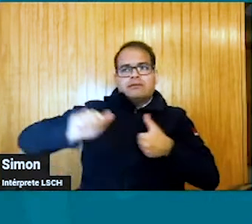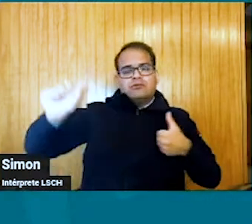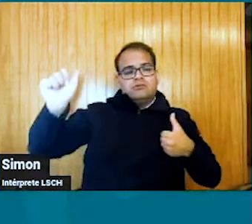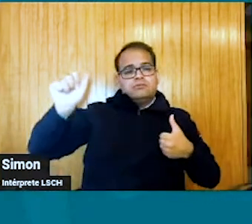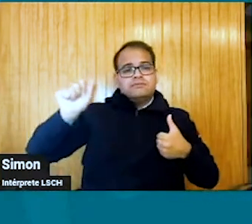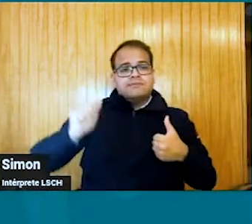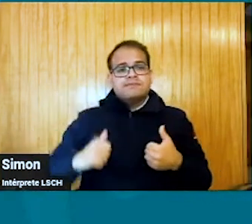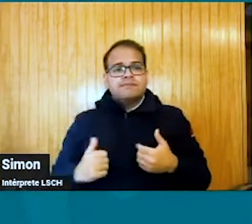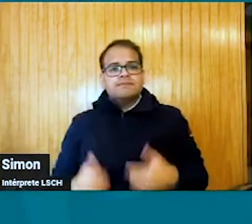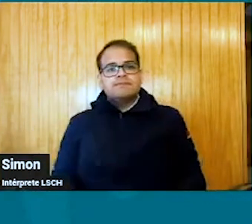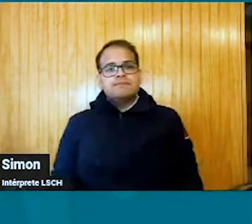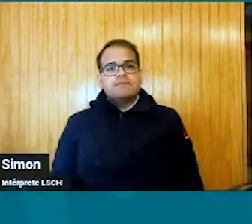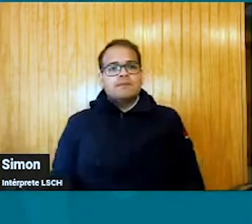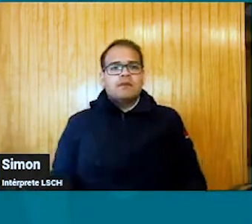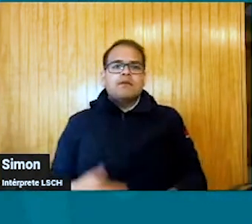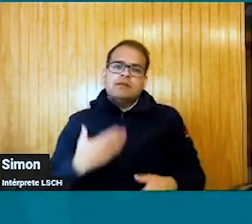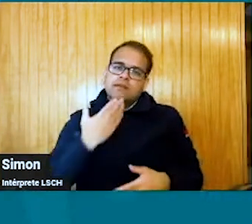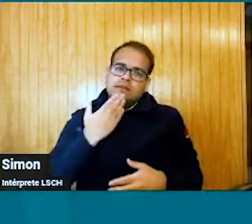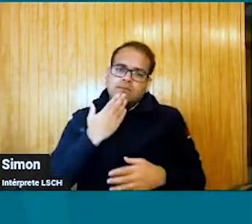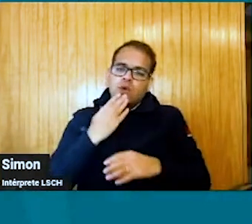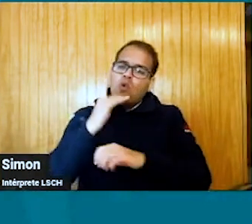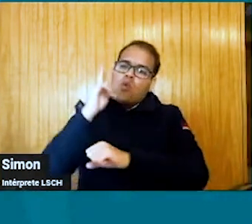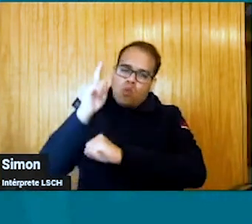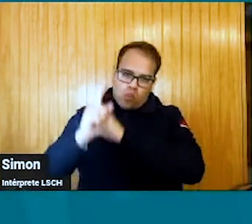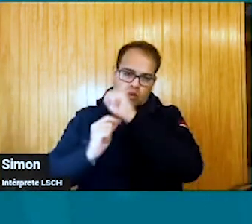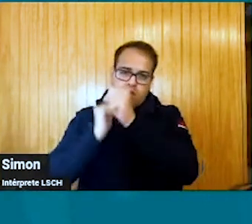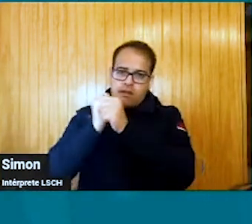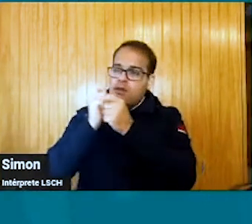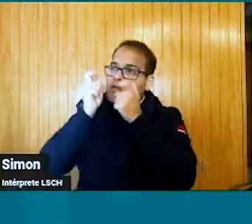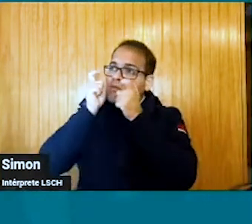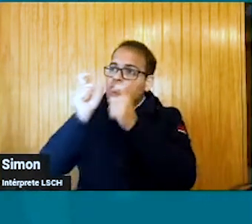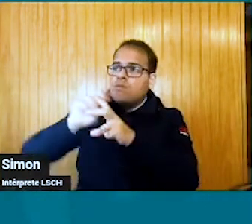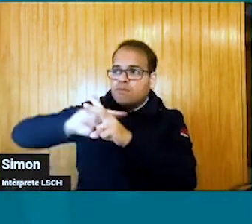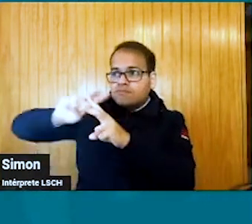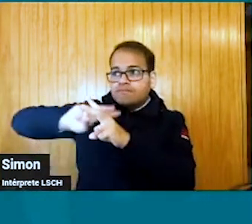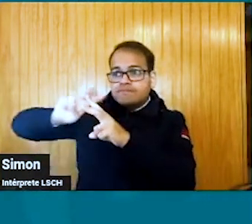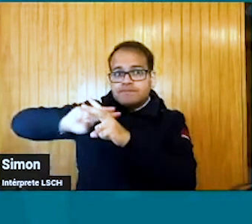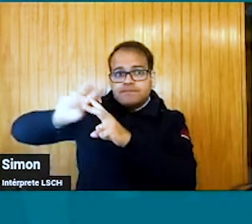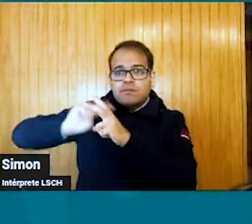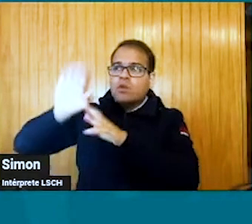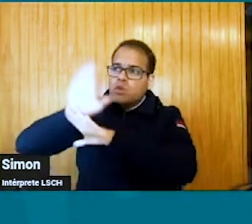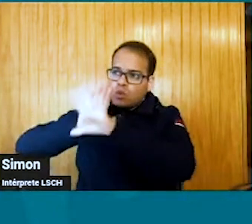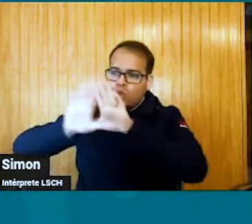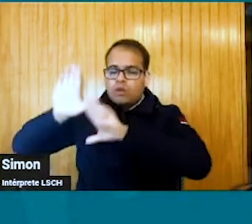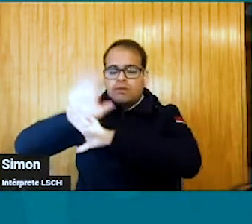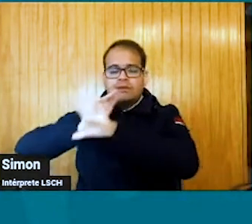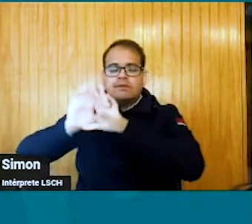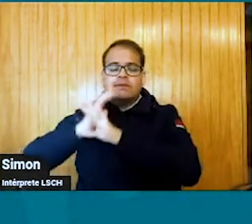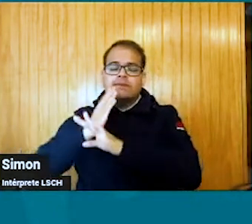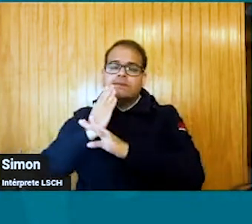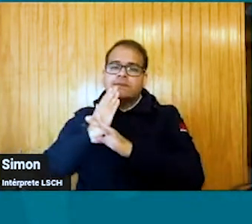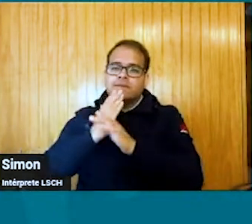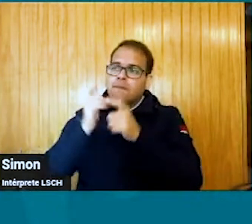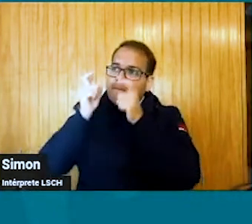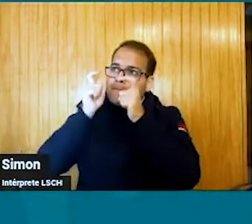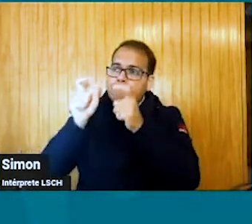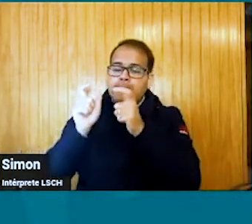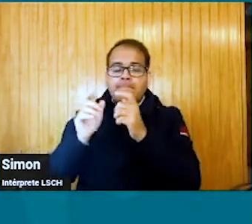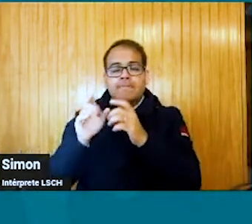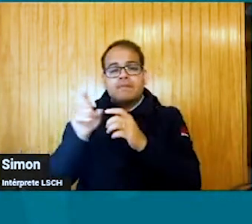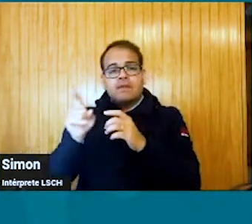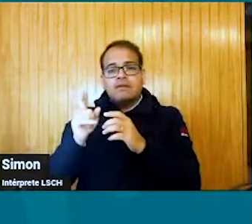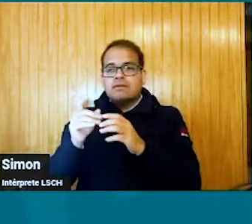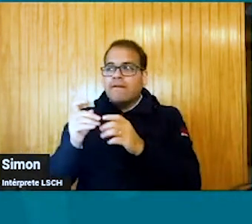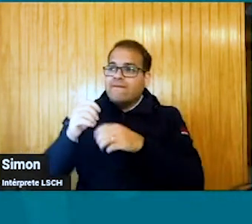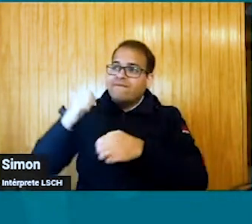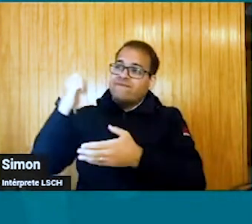Bueno, necesario las mantenciones anuales, creo que eso un poco está de más, pero las máquinas con mantención, la tasa de falla es